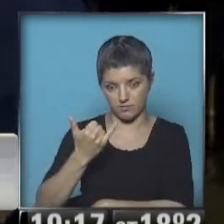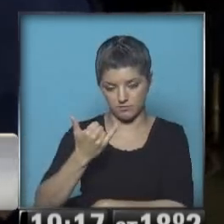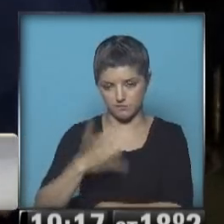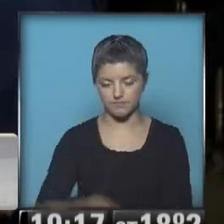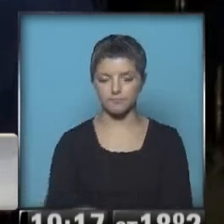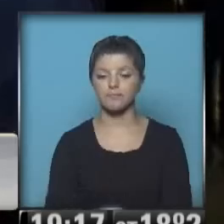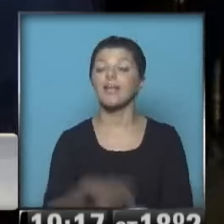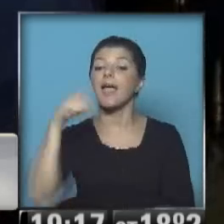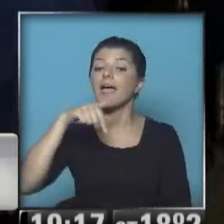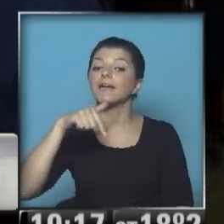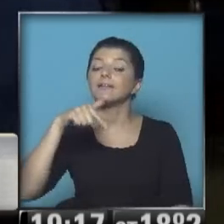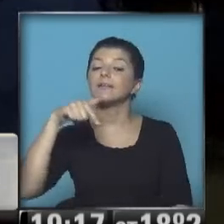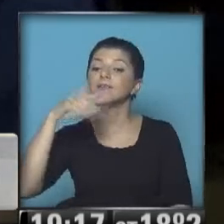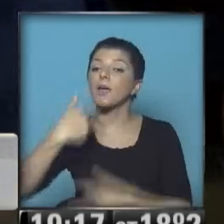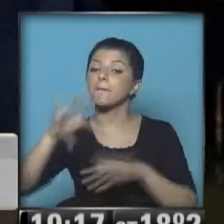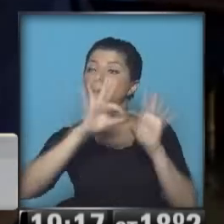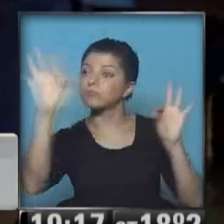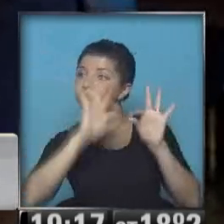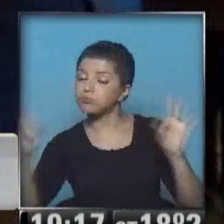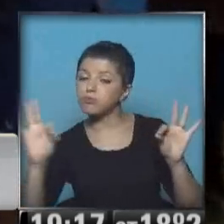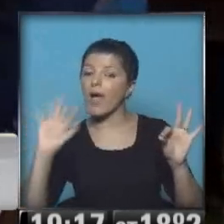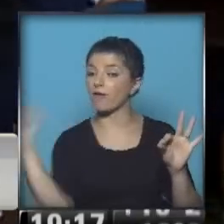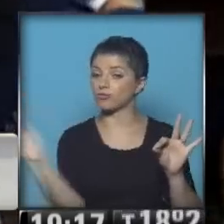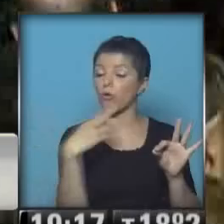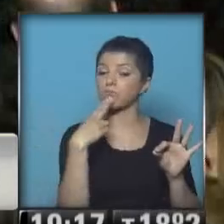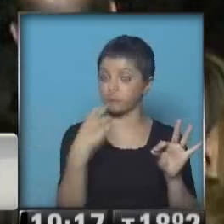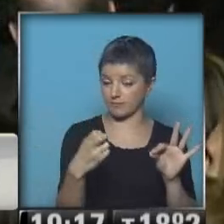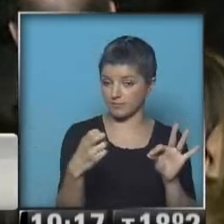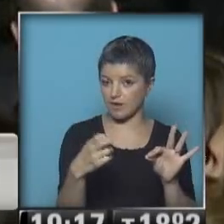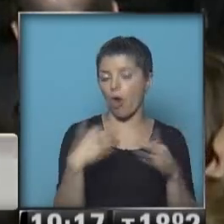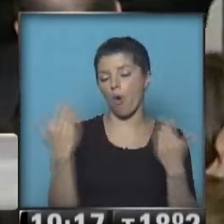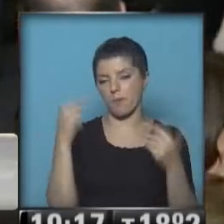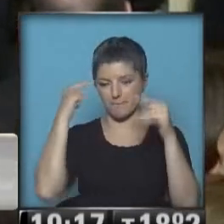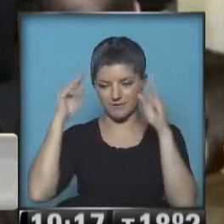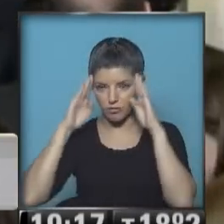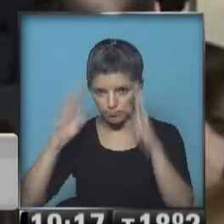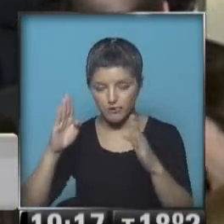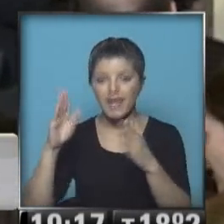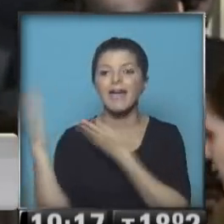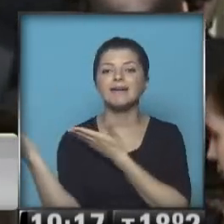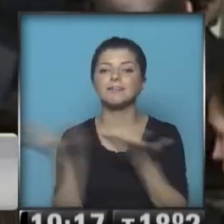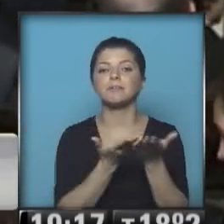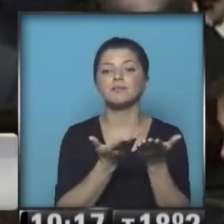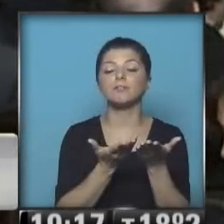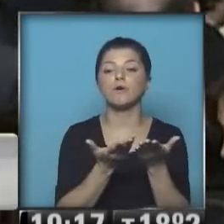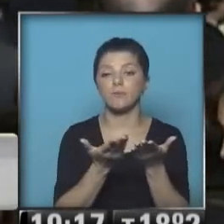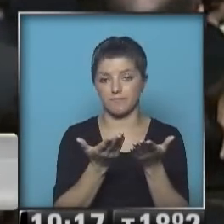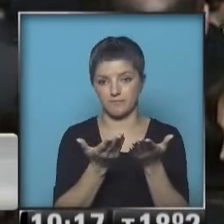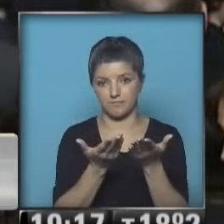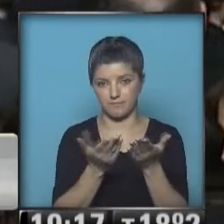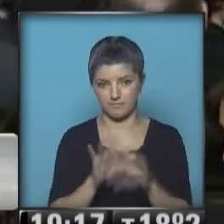Estas obras que van a abastecer el sistema eléctrico de la costa atlántica, optimizando sin dudas el servicio, especialmente en la época estival de mayor